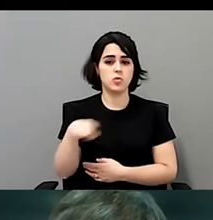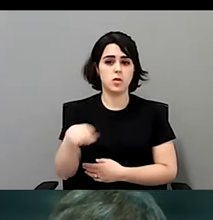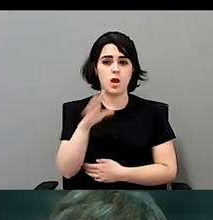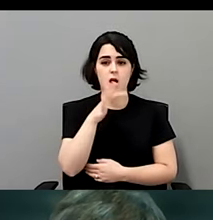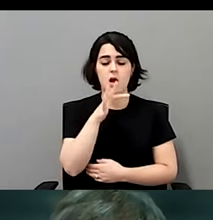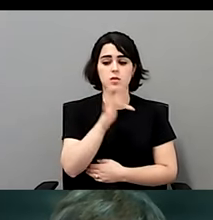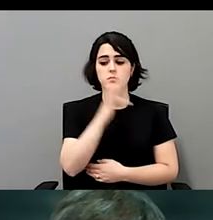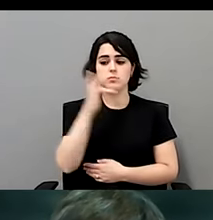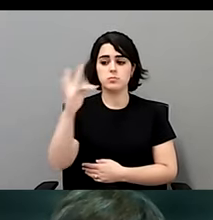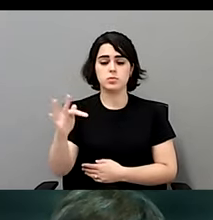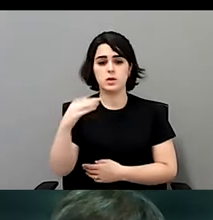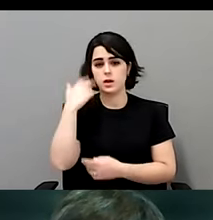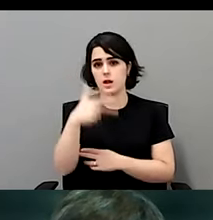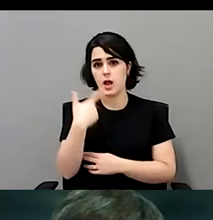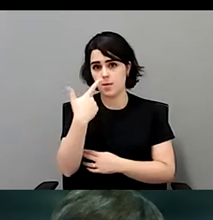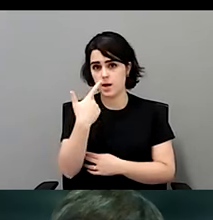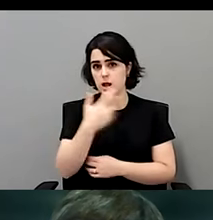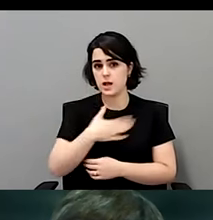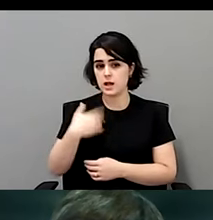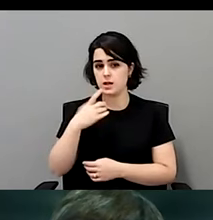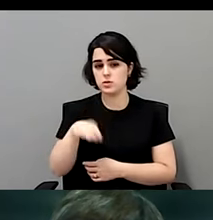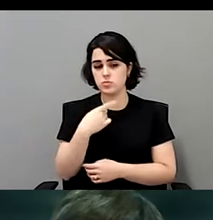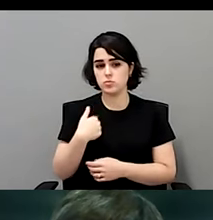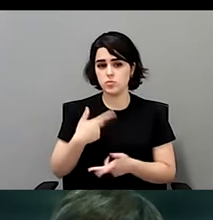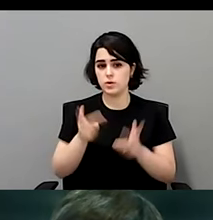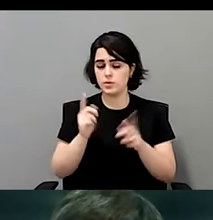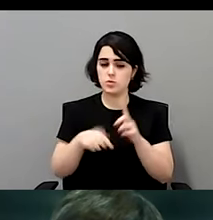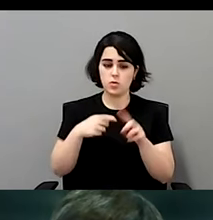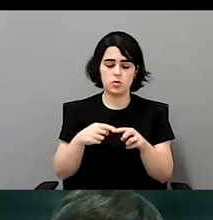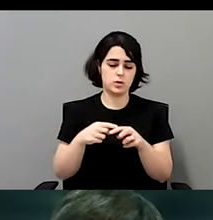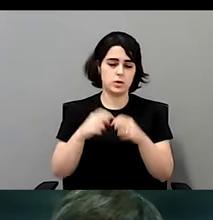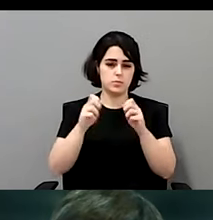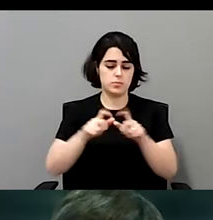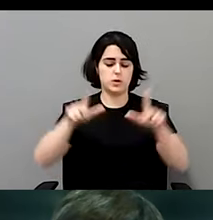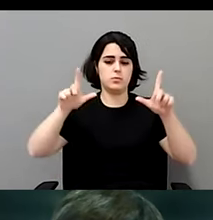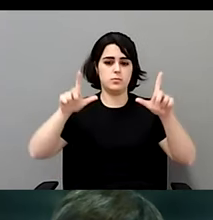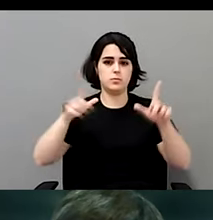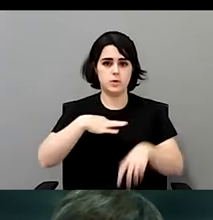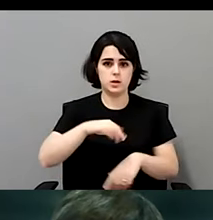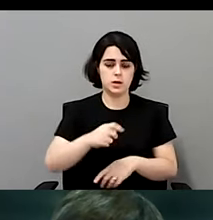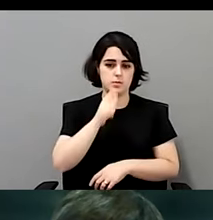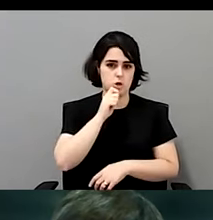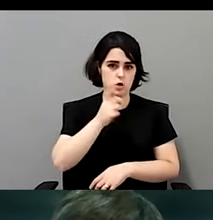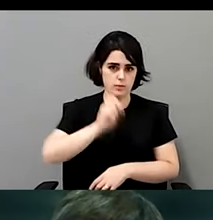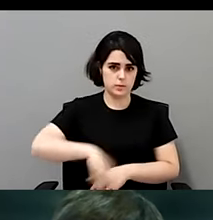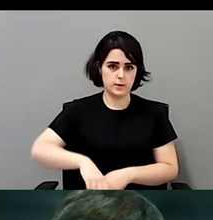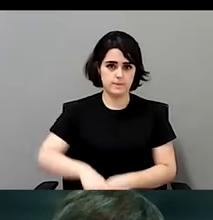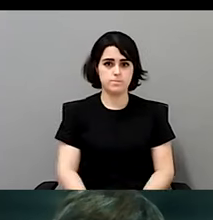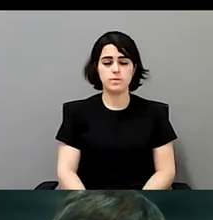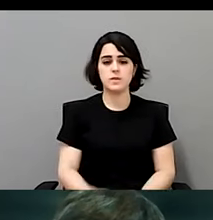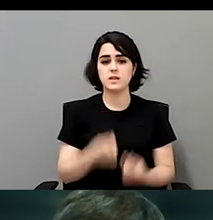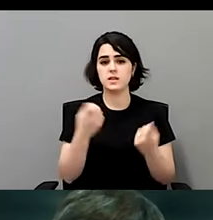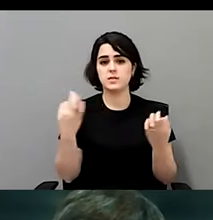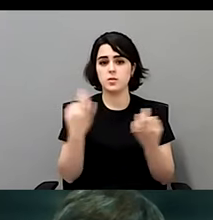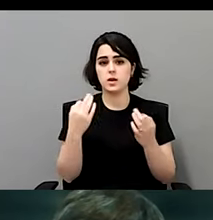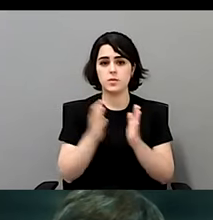pasamos también cámara. Te he mandado ya la autorización para que abras el micro. Vale, necesitaríamos,